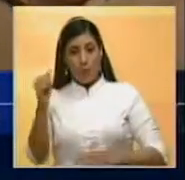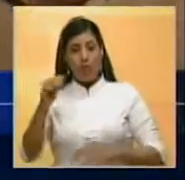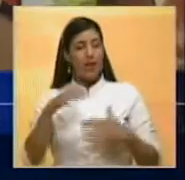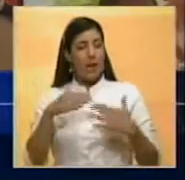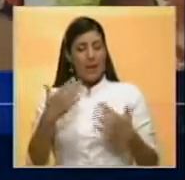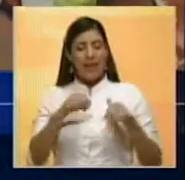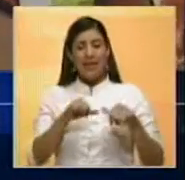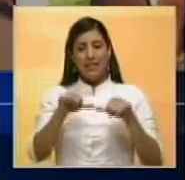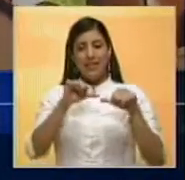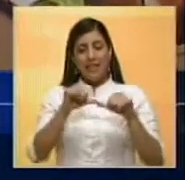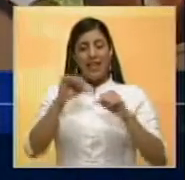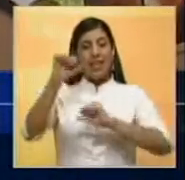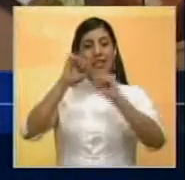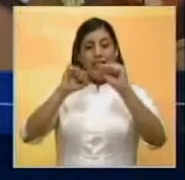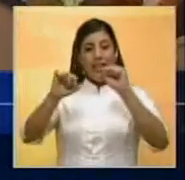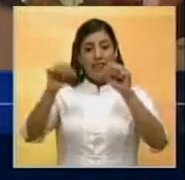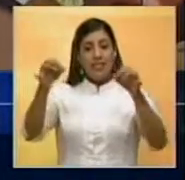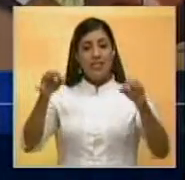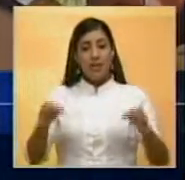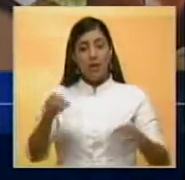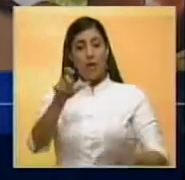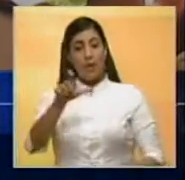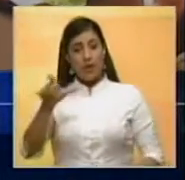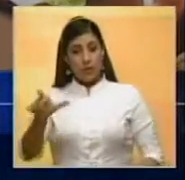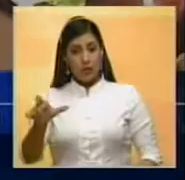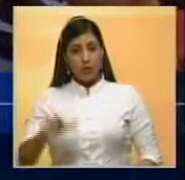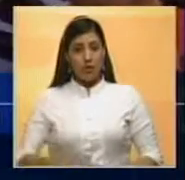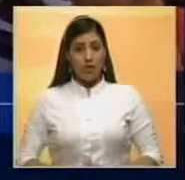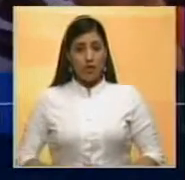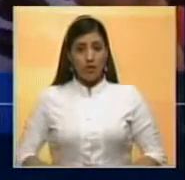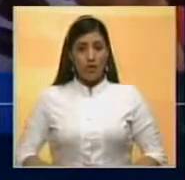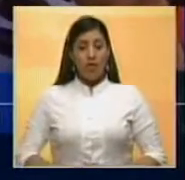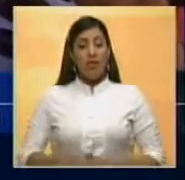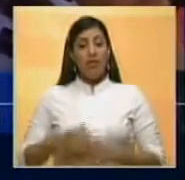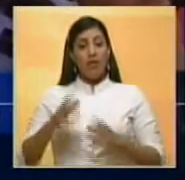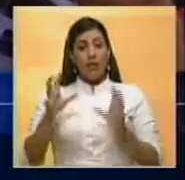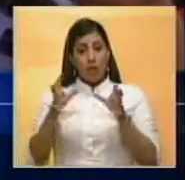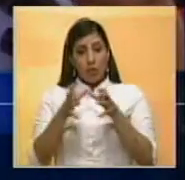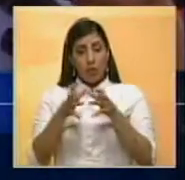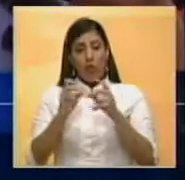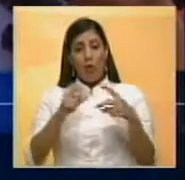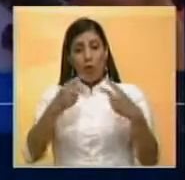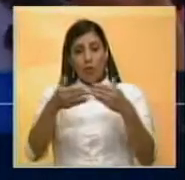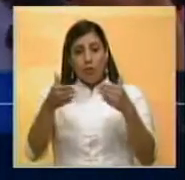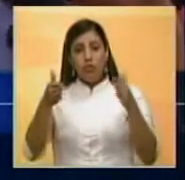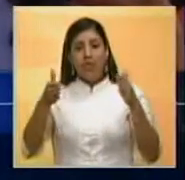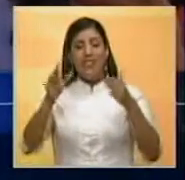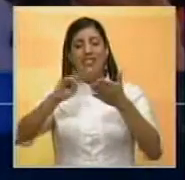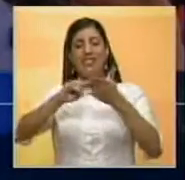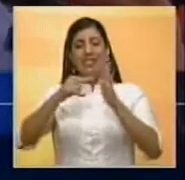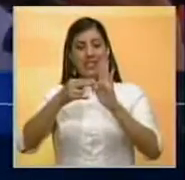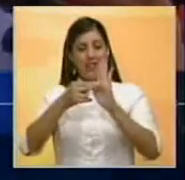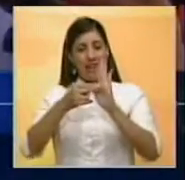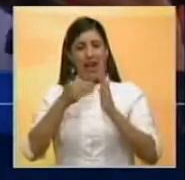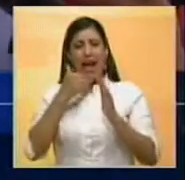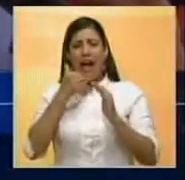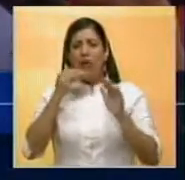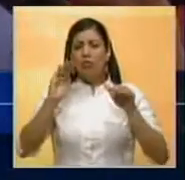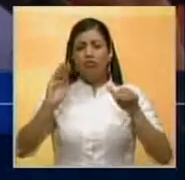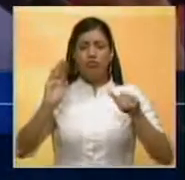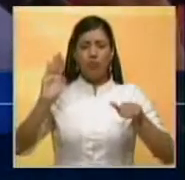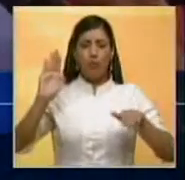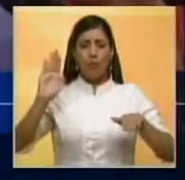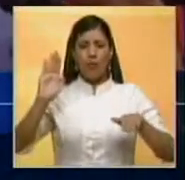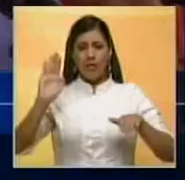para continuar con la defensa y la seguridad de los ciudadanos. La ceremonia como esta tiene un significado, es un compromiso,